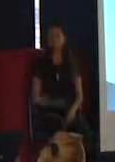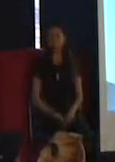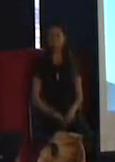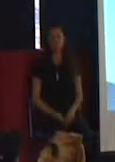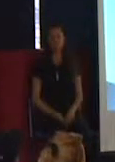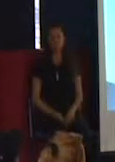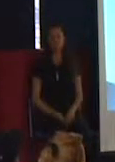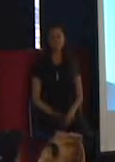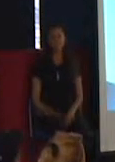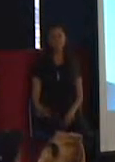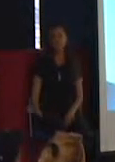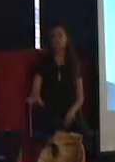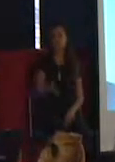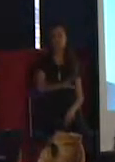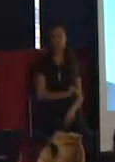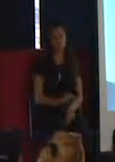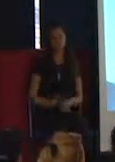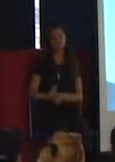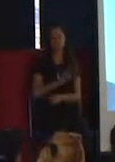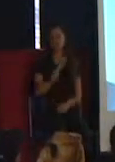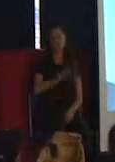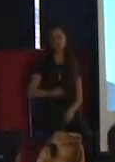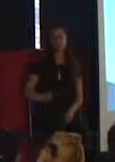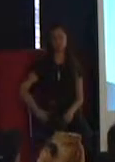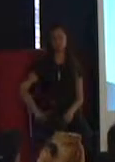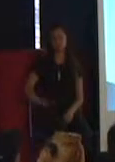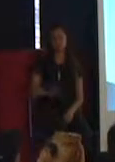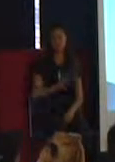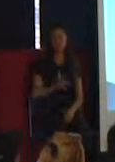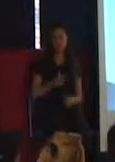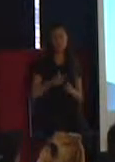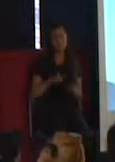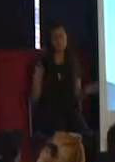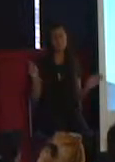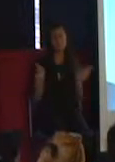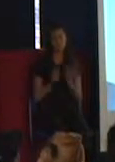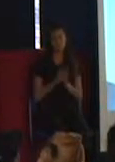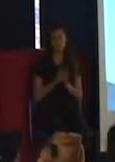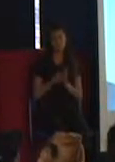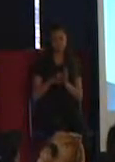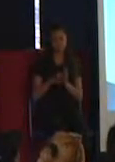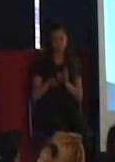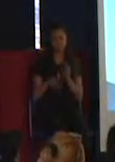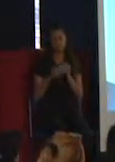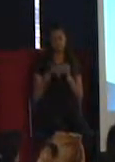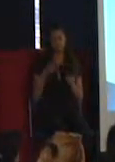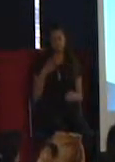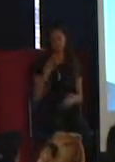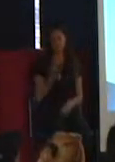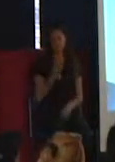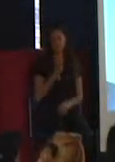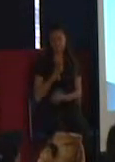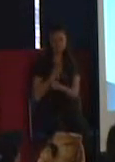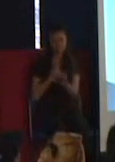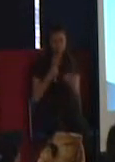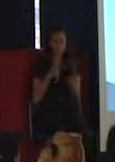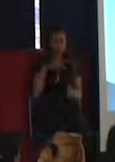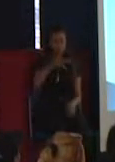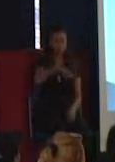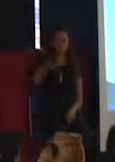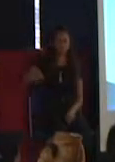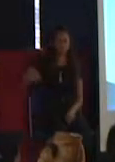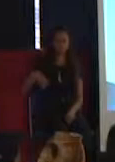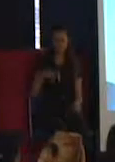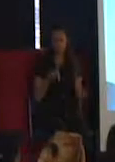Todos los ciudadanos. Pero además de ello, nosotros tenemos unos entes de control, ¿cierto? Esos entes